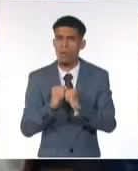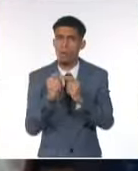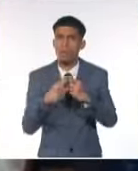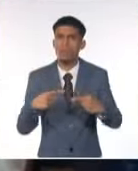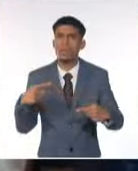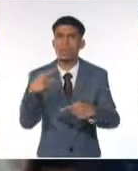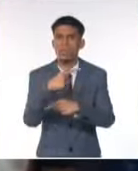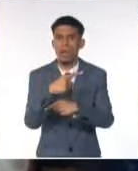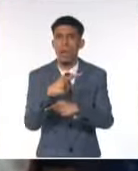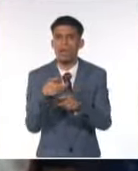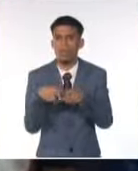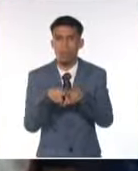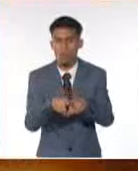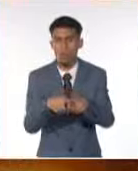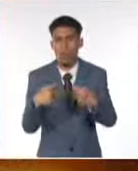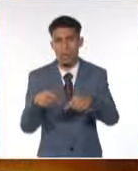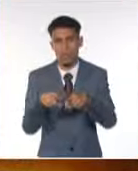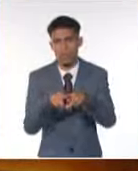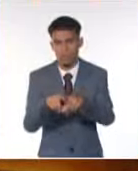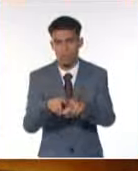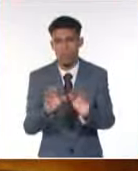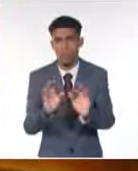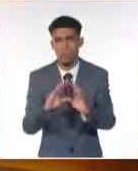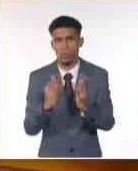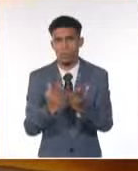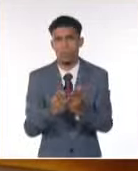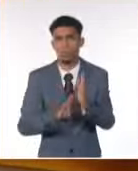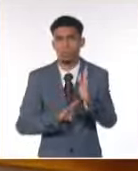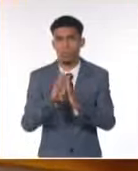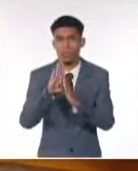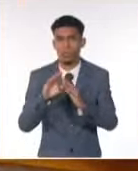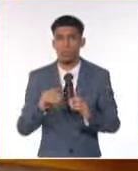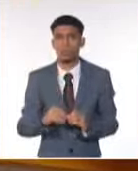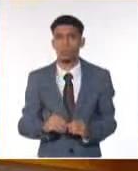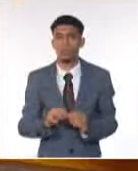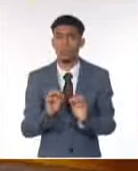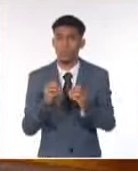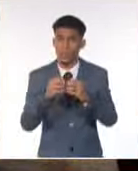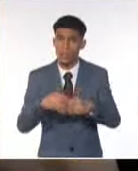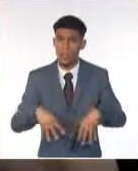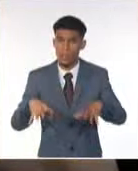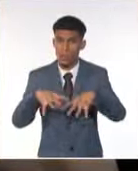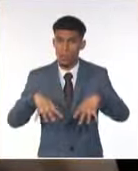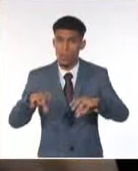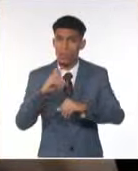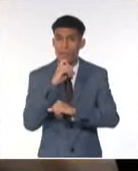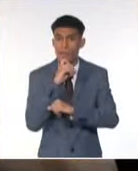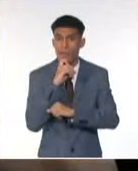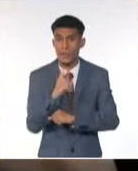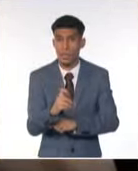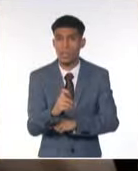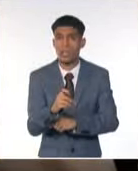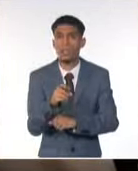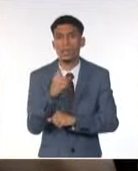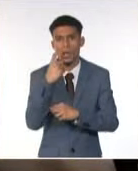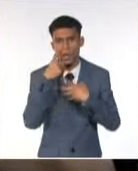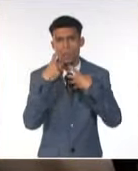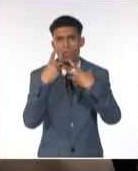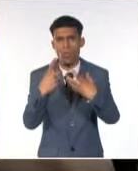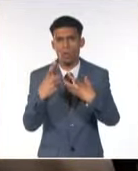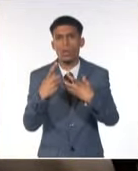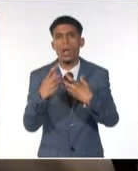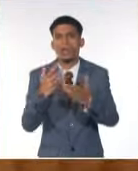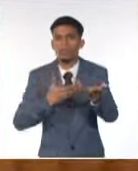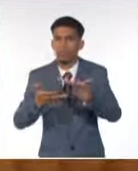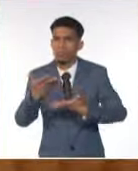que cuenta para resistir y avanzar. Aseguró que aún en medio de las más difíciles circunstancias, es oportuno alentar el debate con